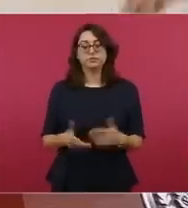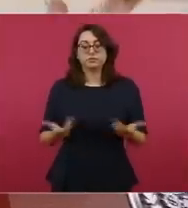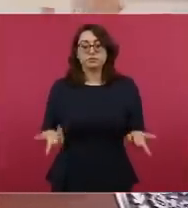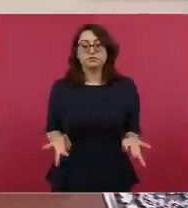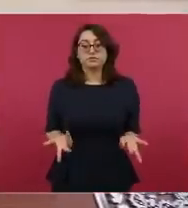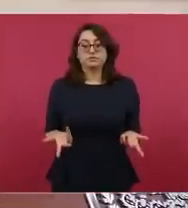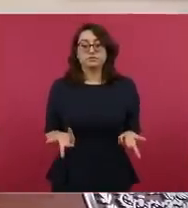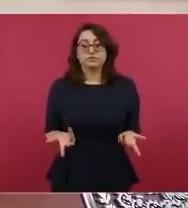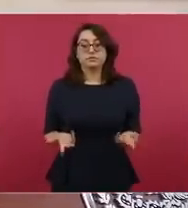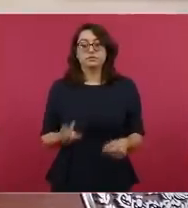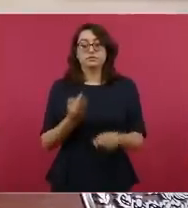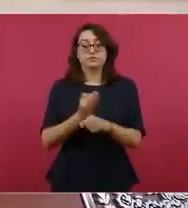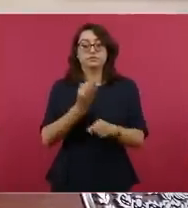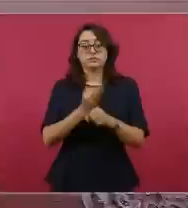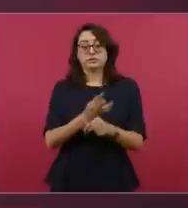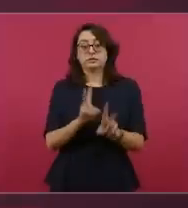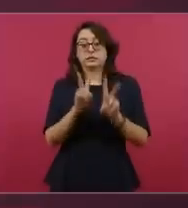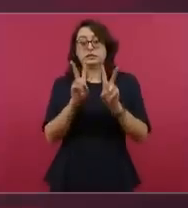delicado